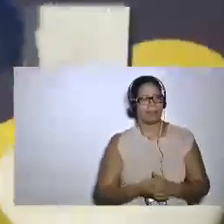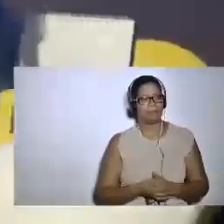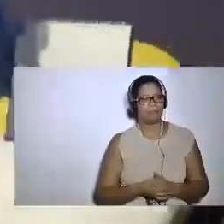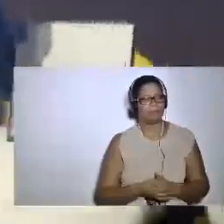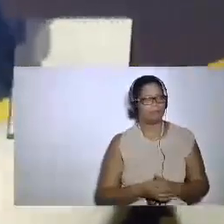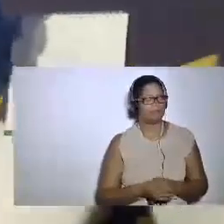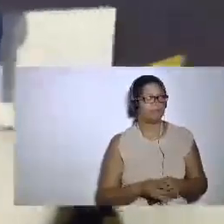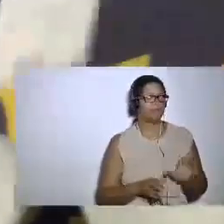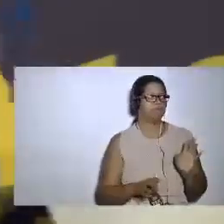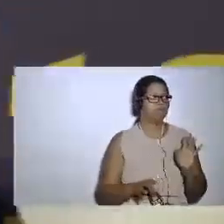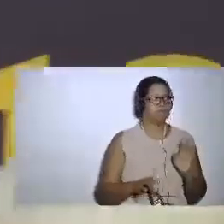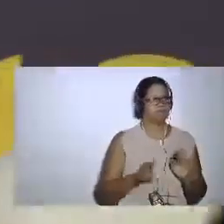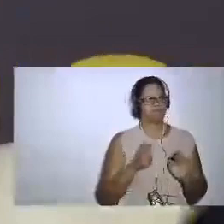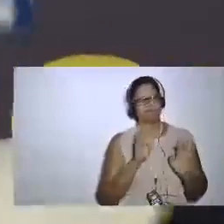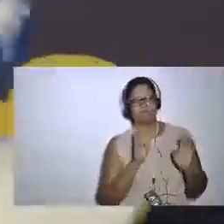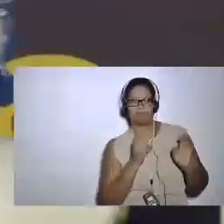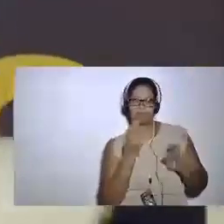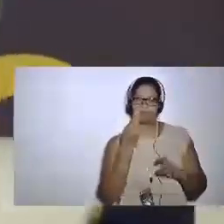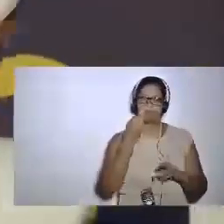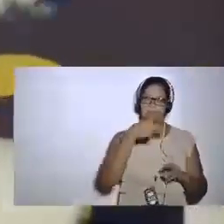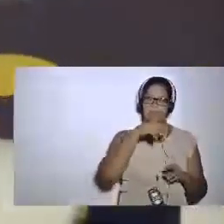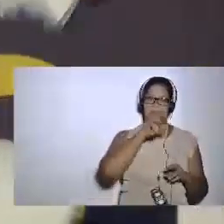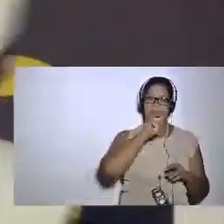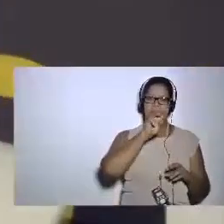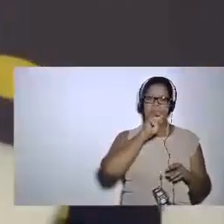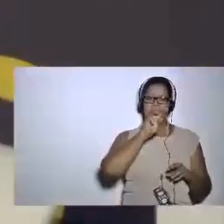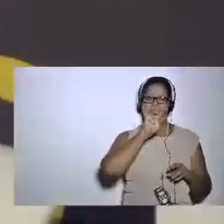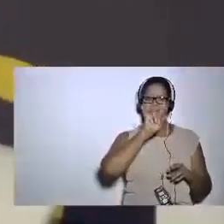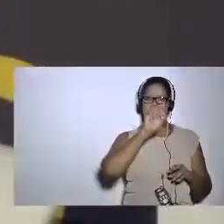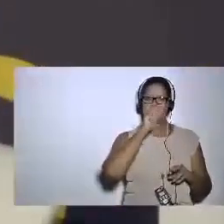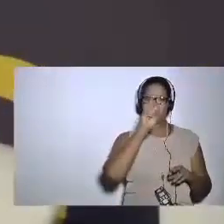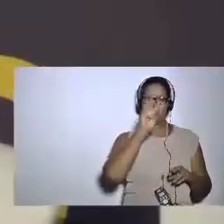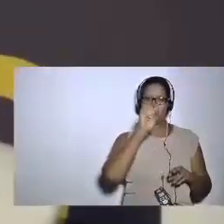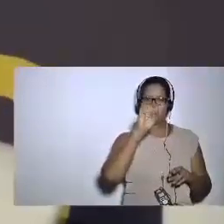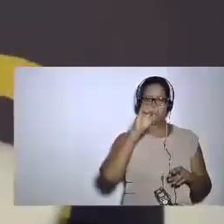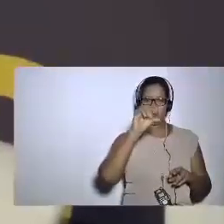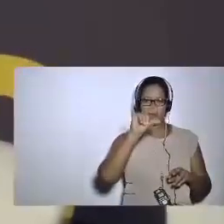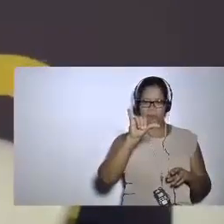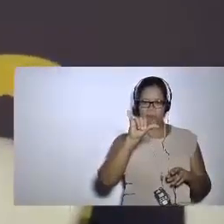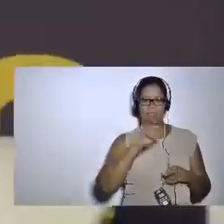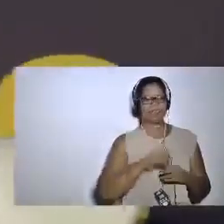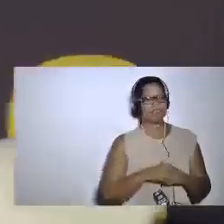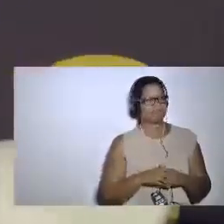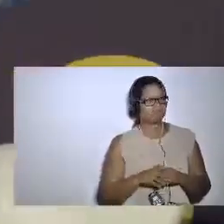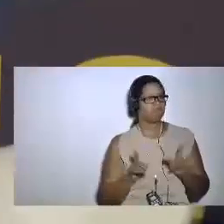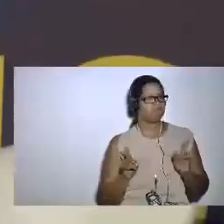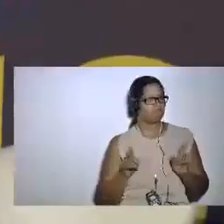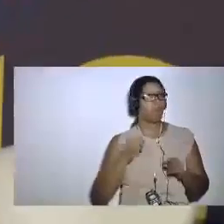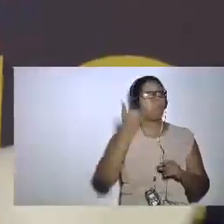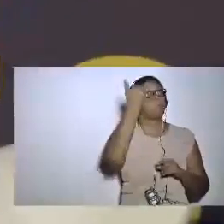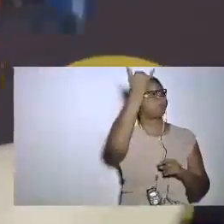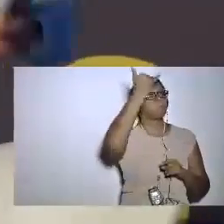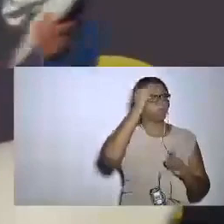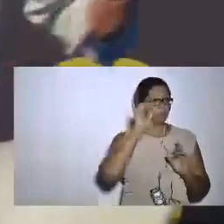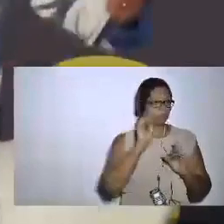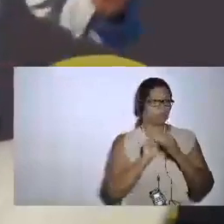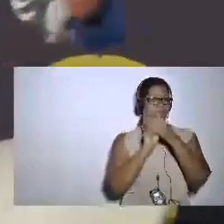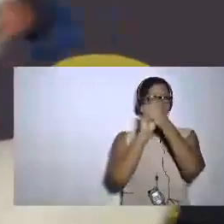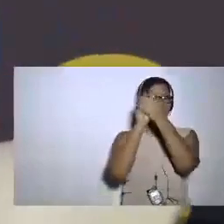hecho, sí, parece ser que está allí. Tenemos un satélite en el aire, tienen una